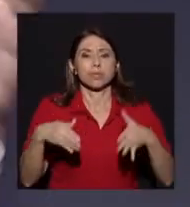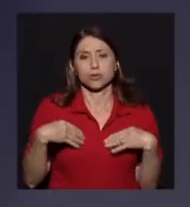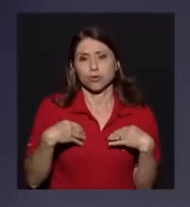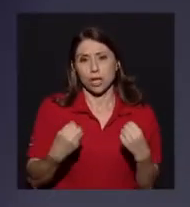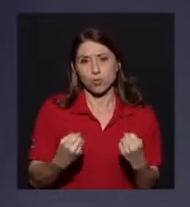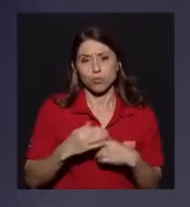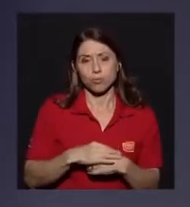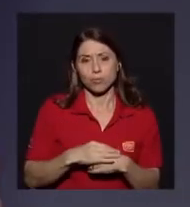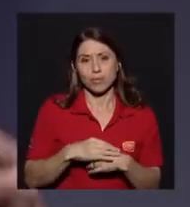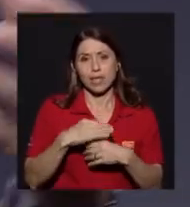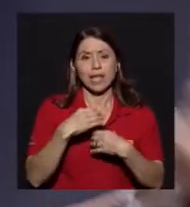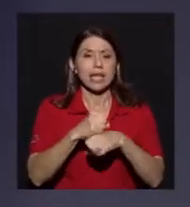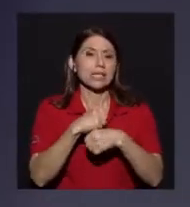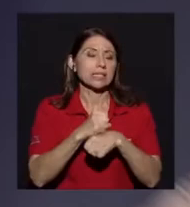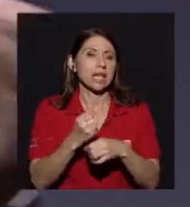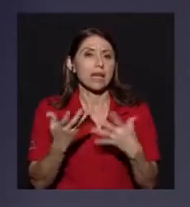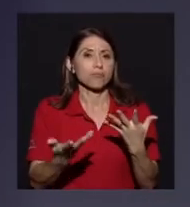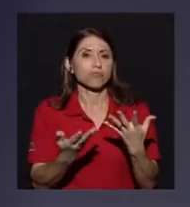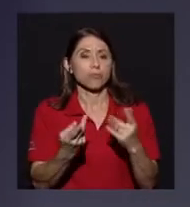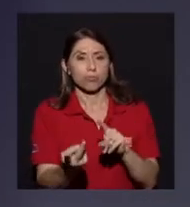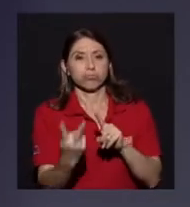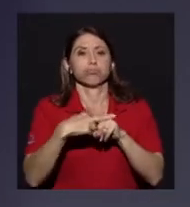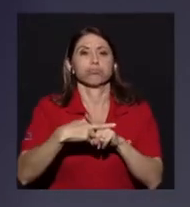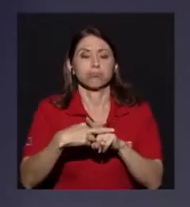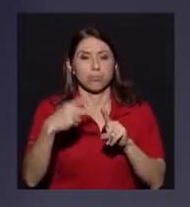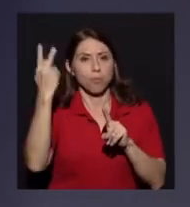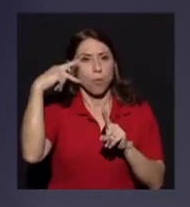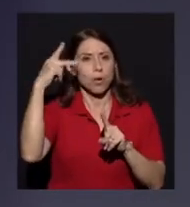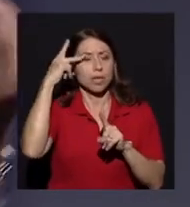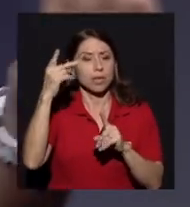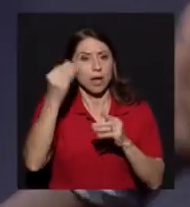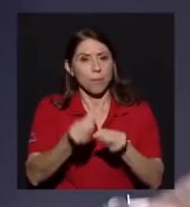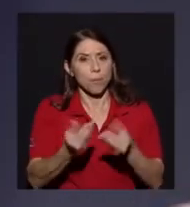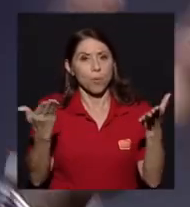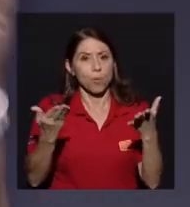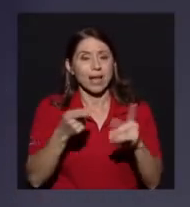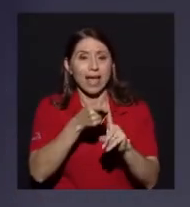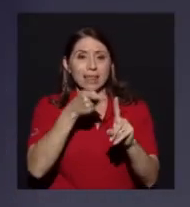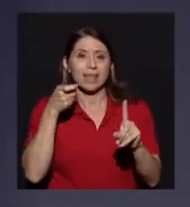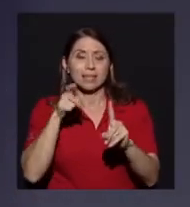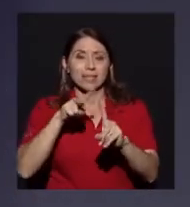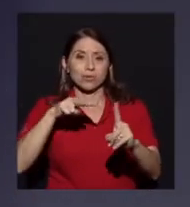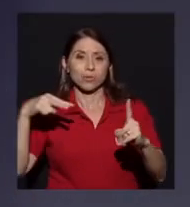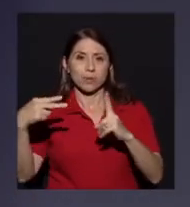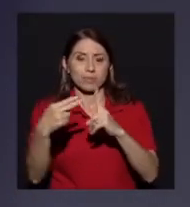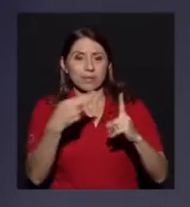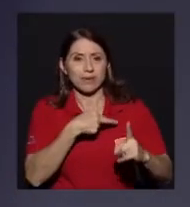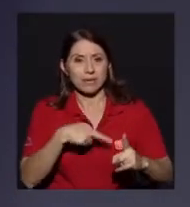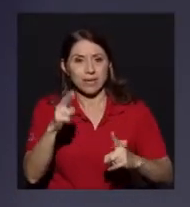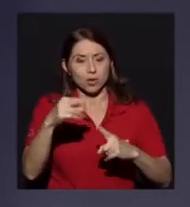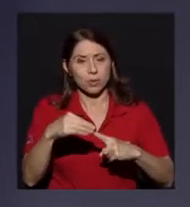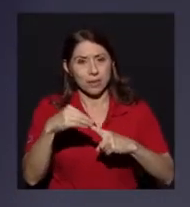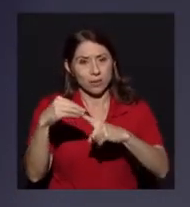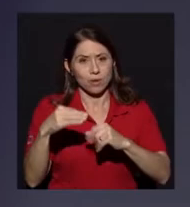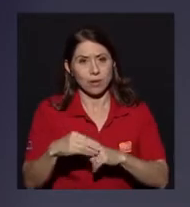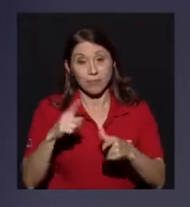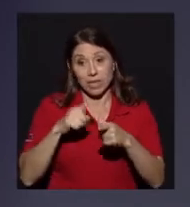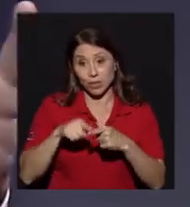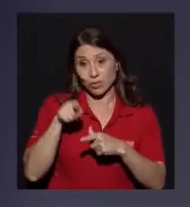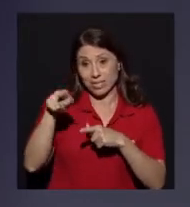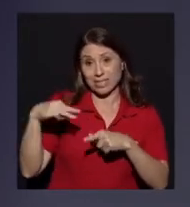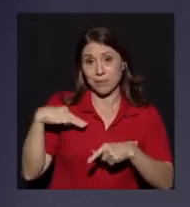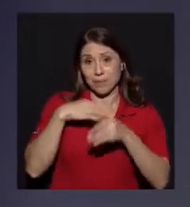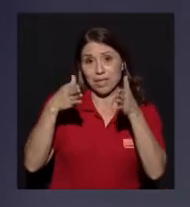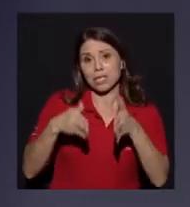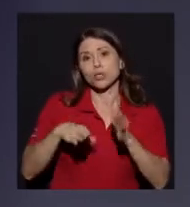realizará la implementación de la política pública desde su perspectiva religiosa particular entonces resulta que ese ministro ministra es